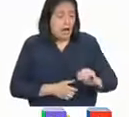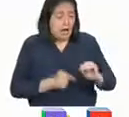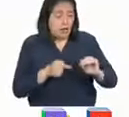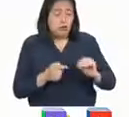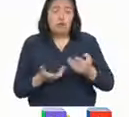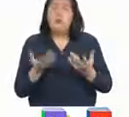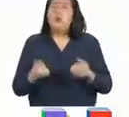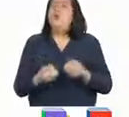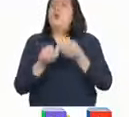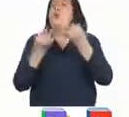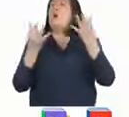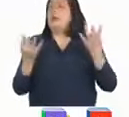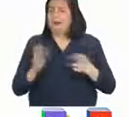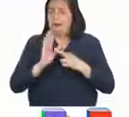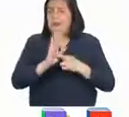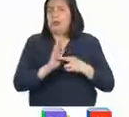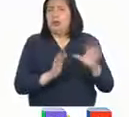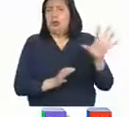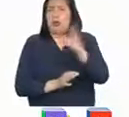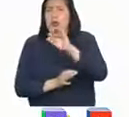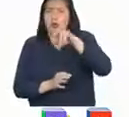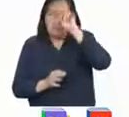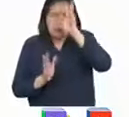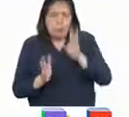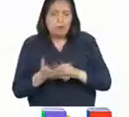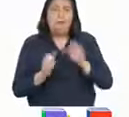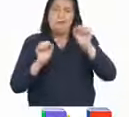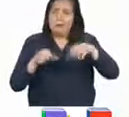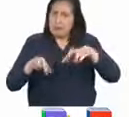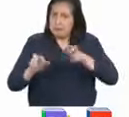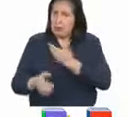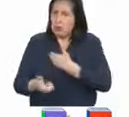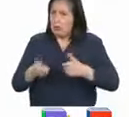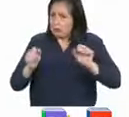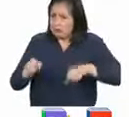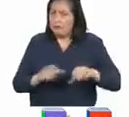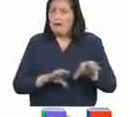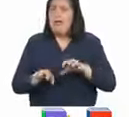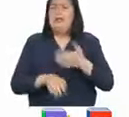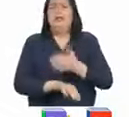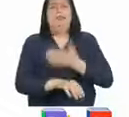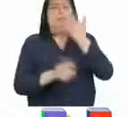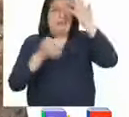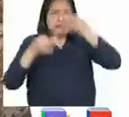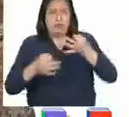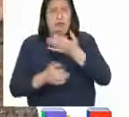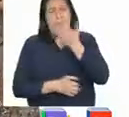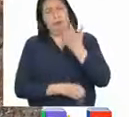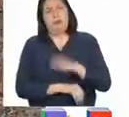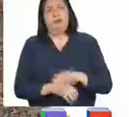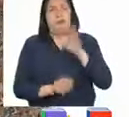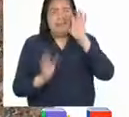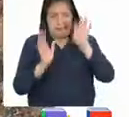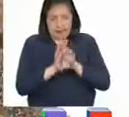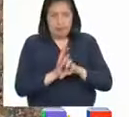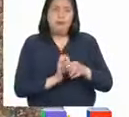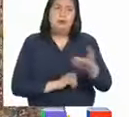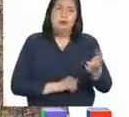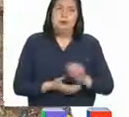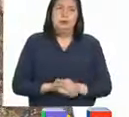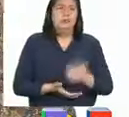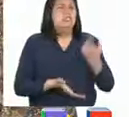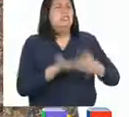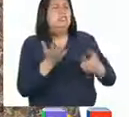qué parte representan del total de peruanas y peruanos permite que el Estado pueda tomar mejores decisiones. Por ejemplo, entender